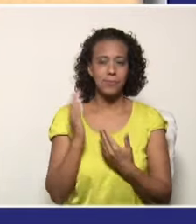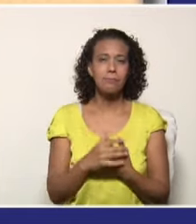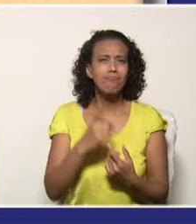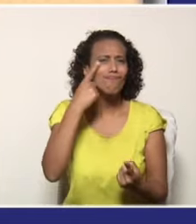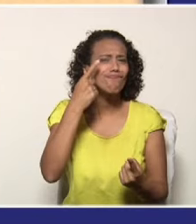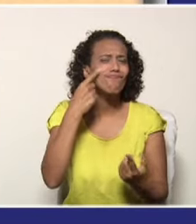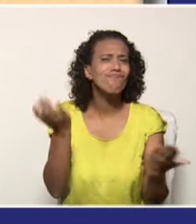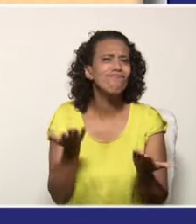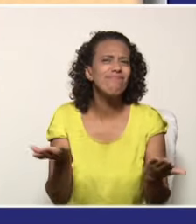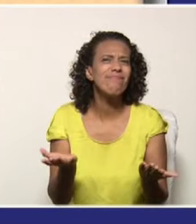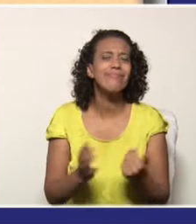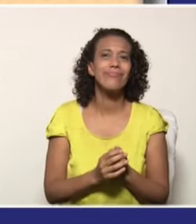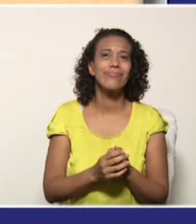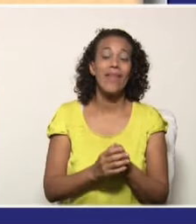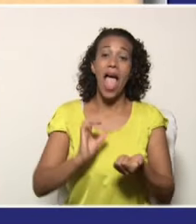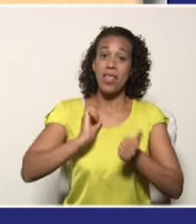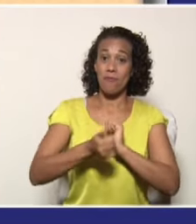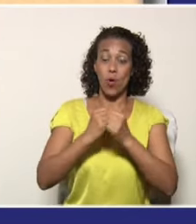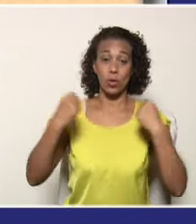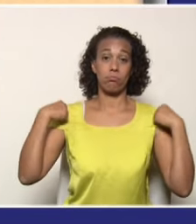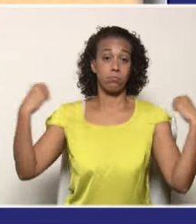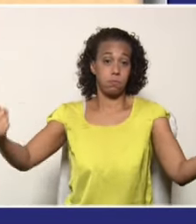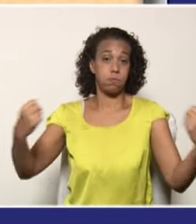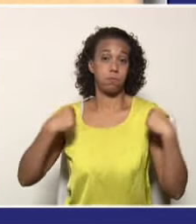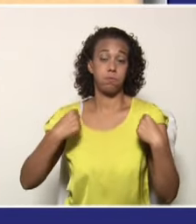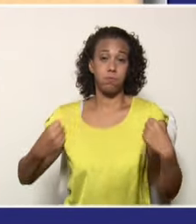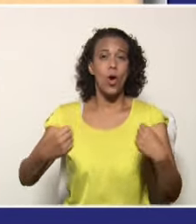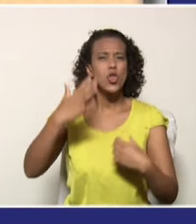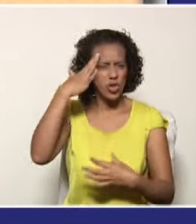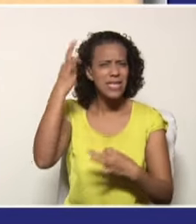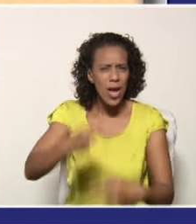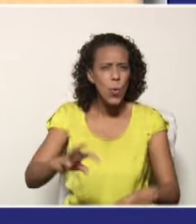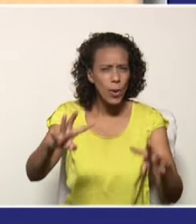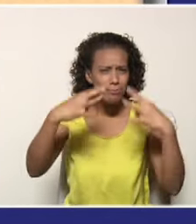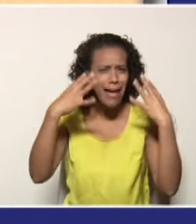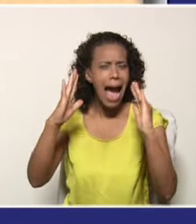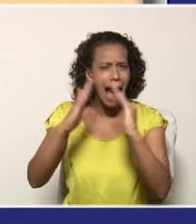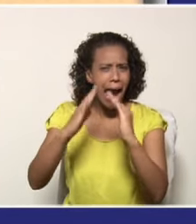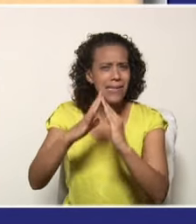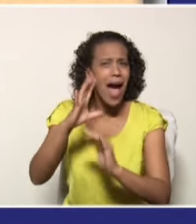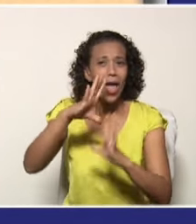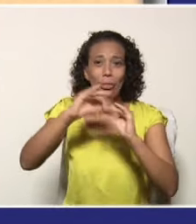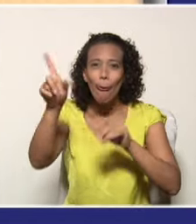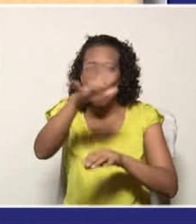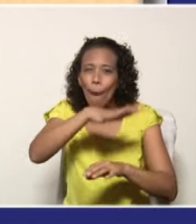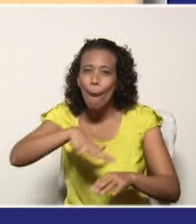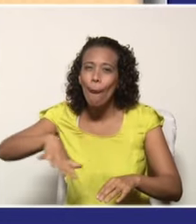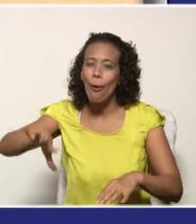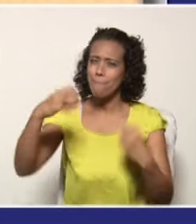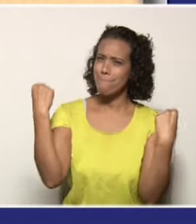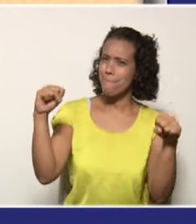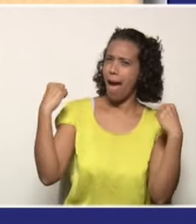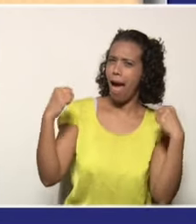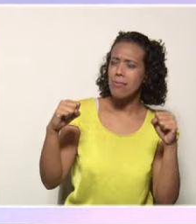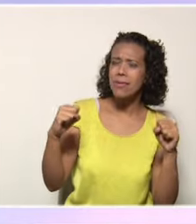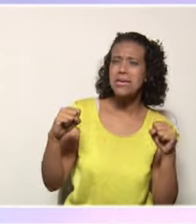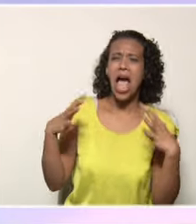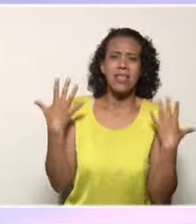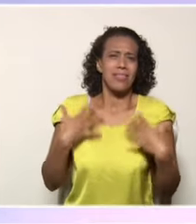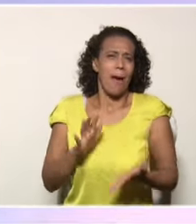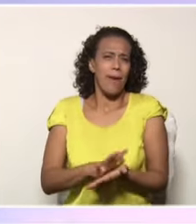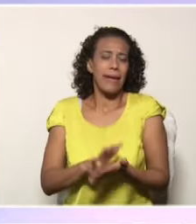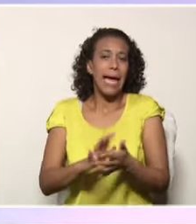Fíjense, hoy vamos a hablar acerca del ejercicio físico. Yo estoy segura que en algún momento todos ustedes han practicado el ejercicio